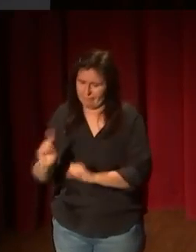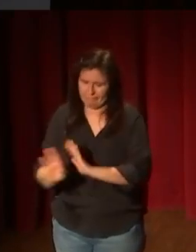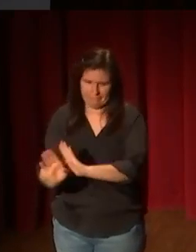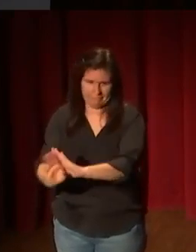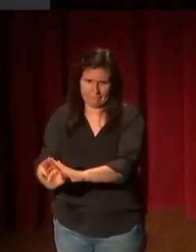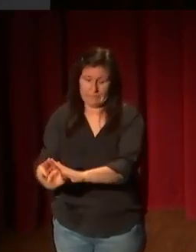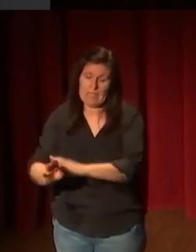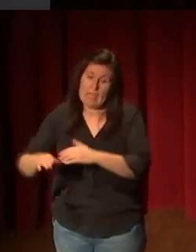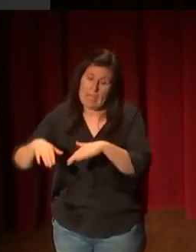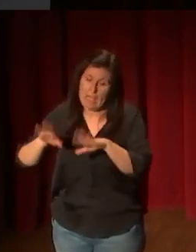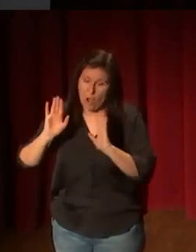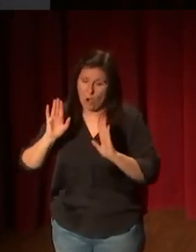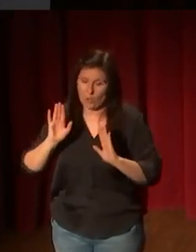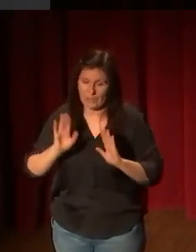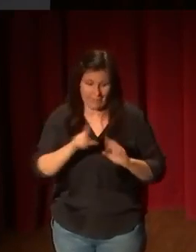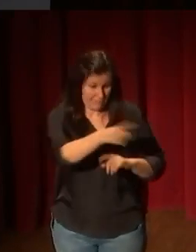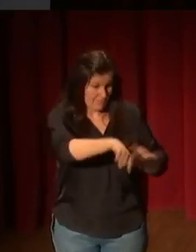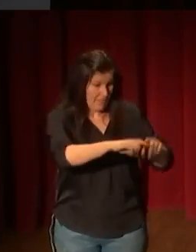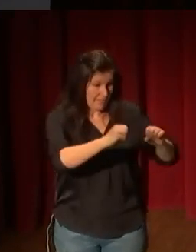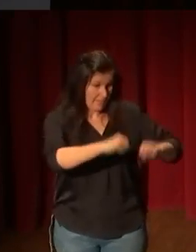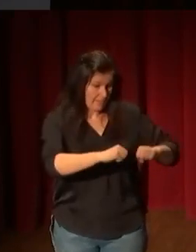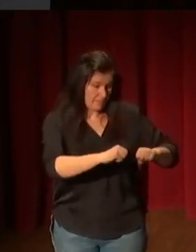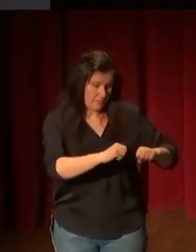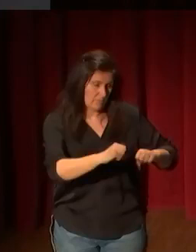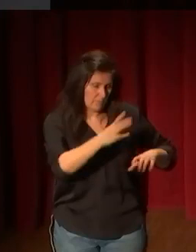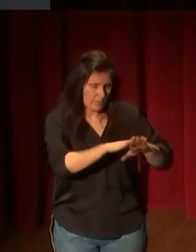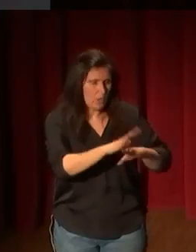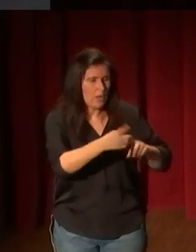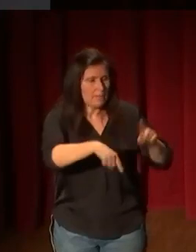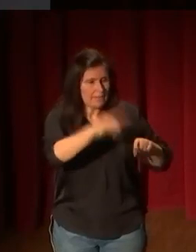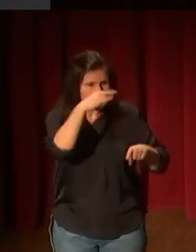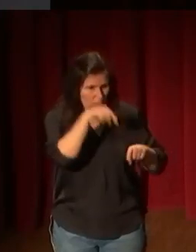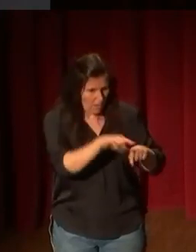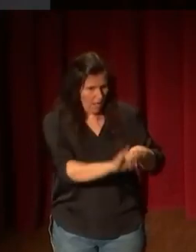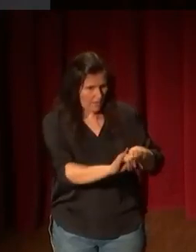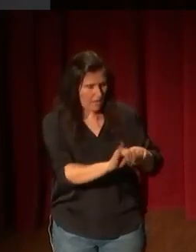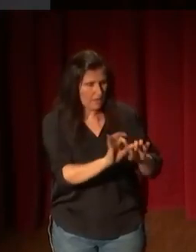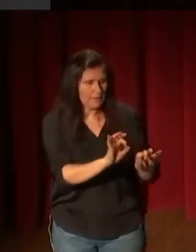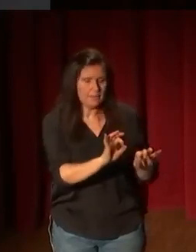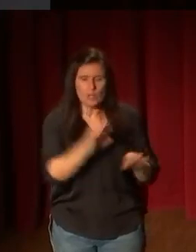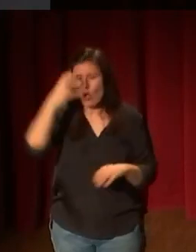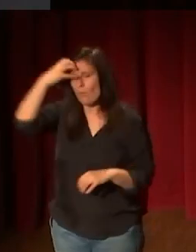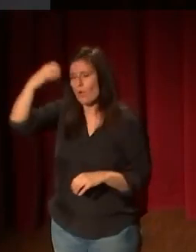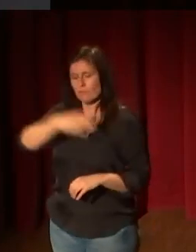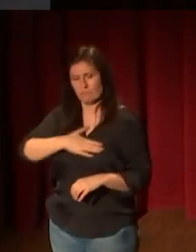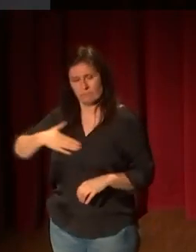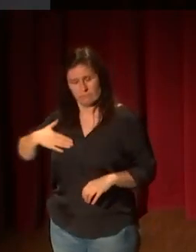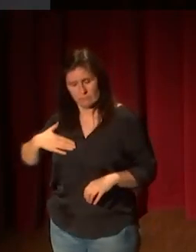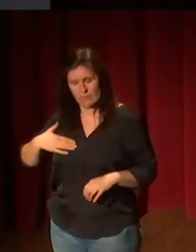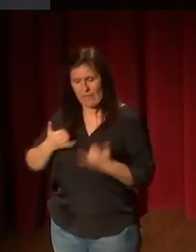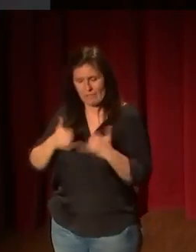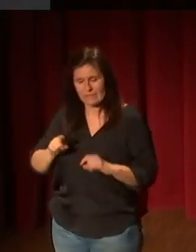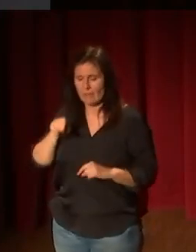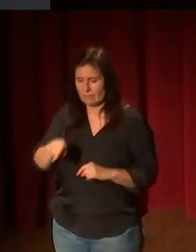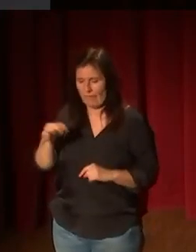pesar de tener esa plaza de toros exenta los monarcas siempre querían que sus fiestas se celebrasen en la plaza mayor